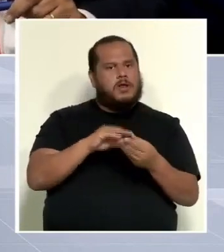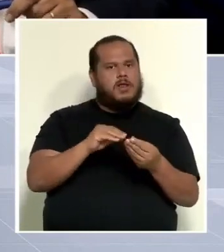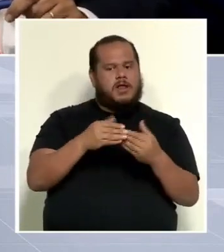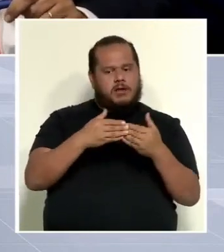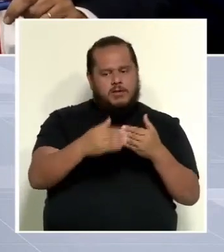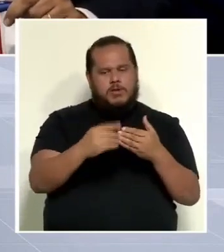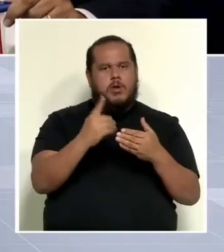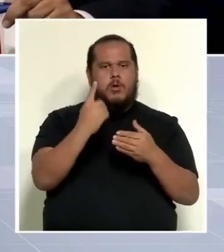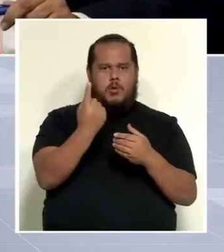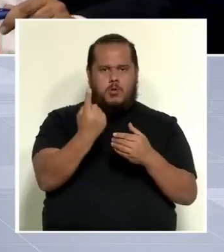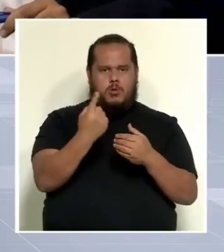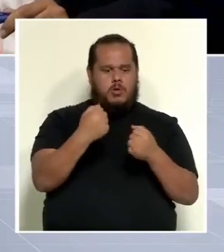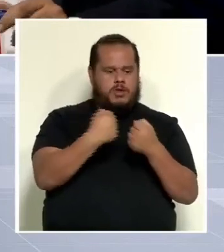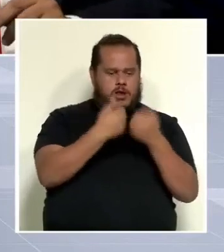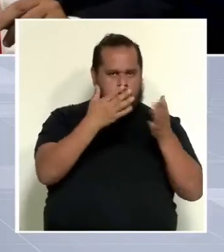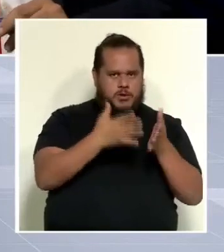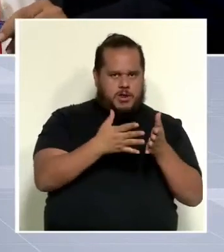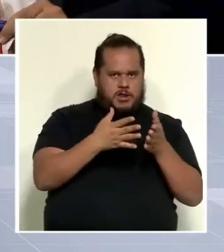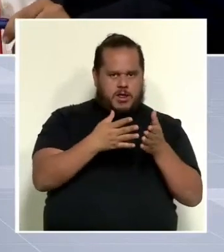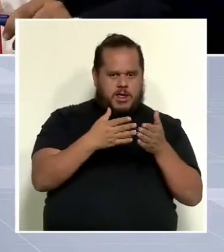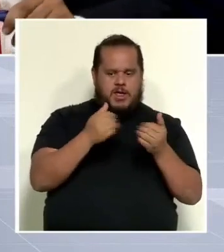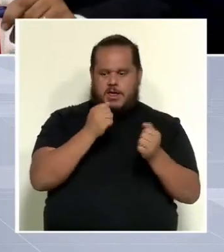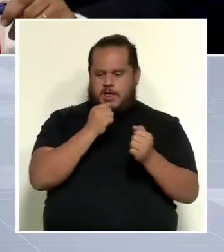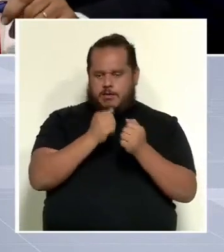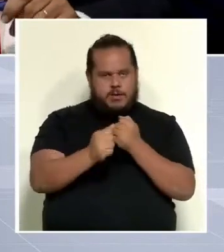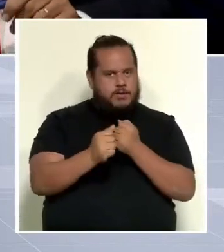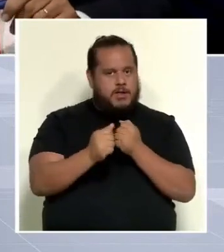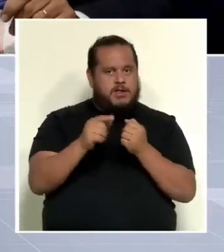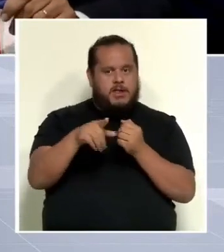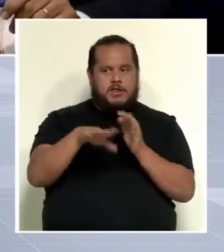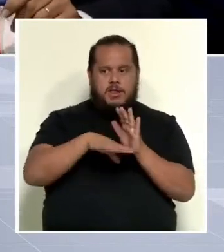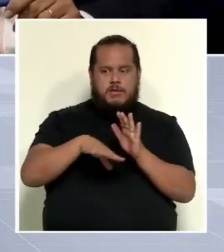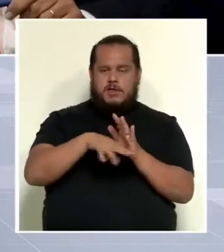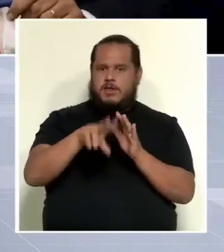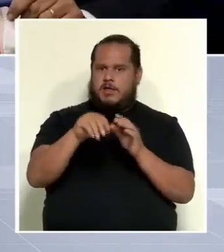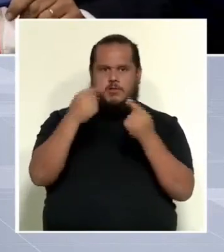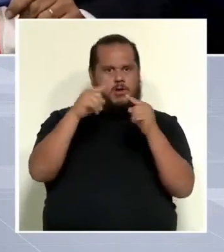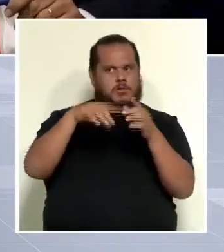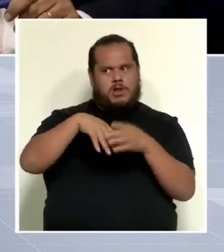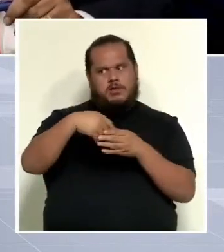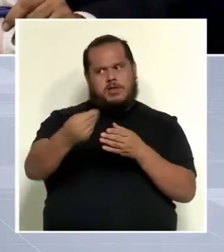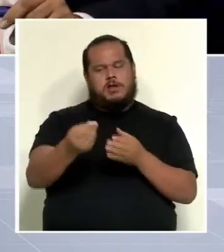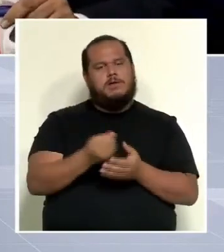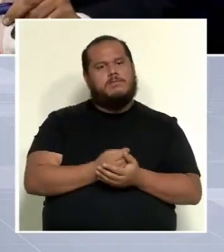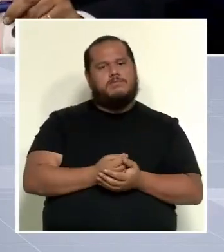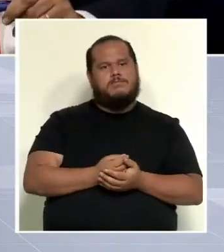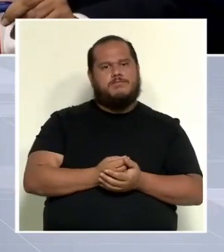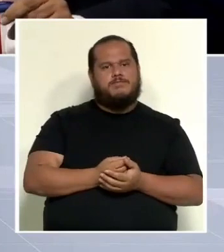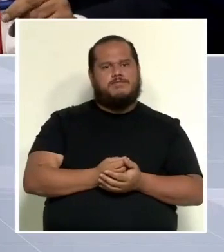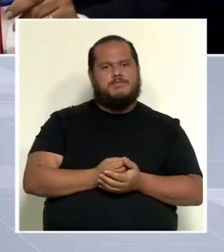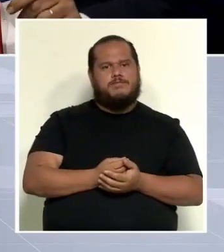del oponente, y dos, más allá de esa base de la que no ha logrado salir.